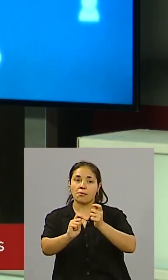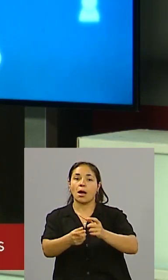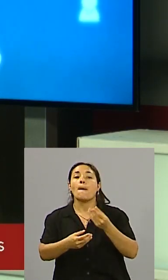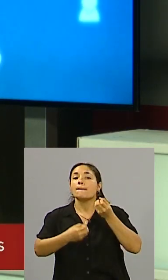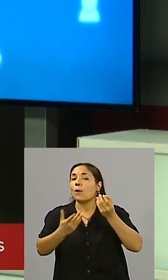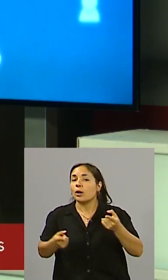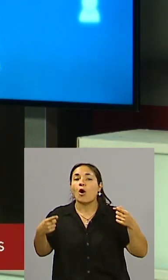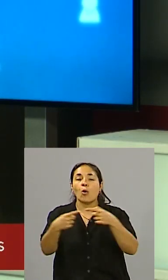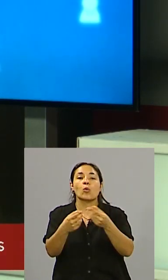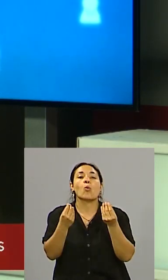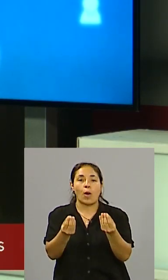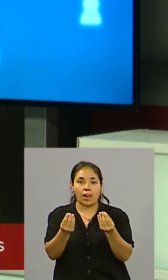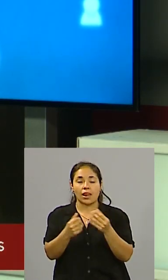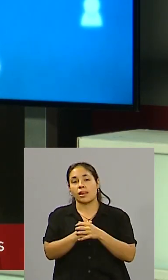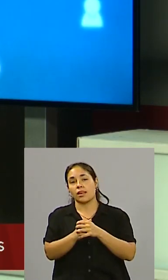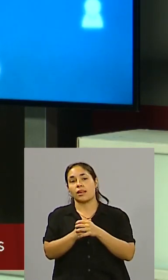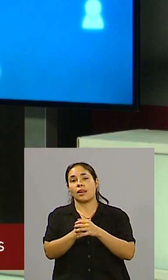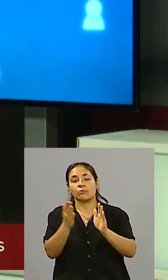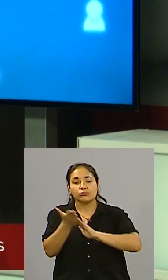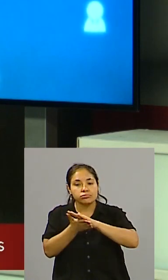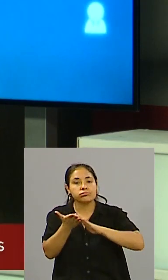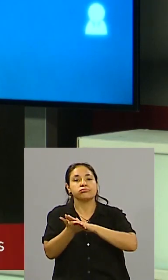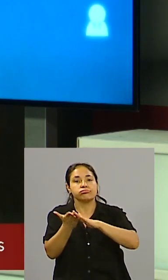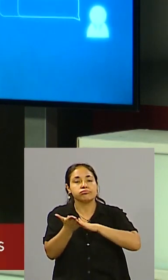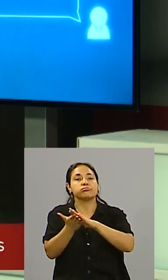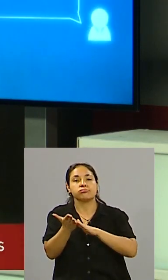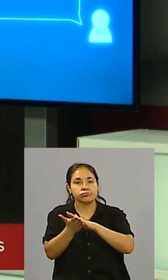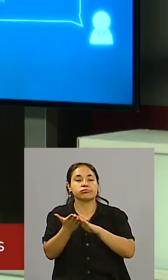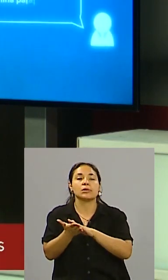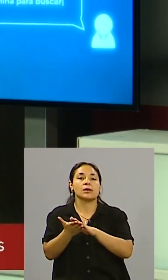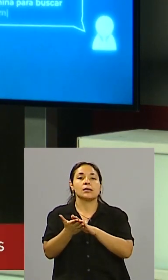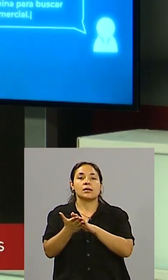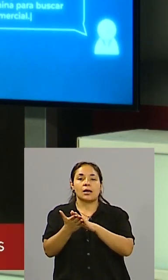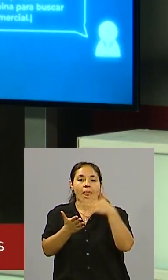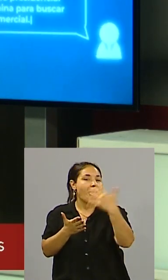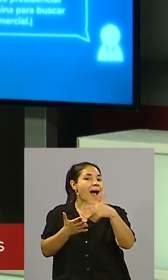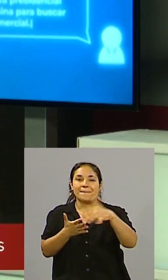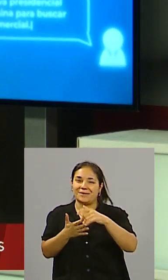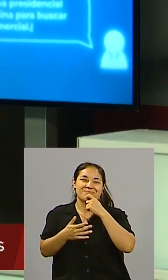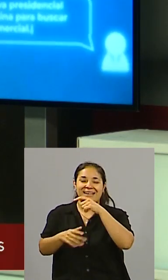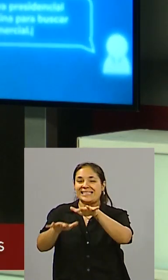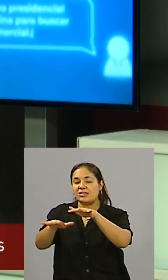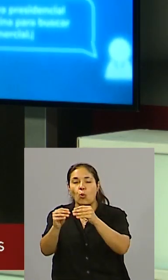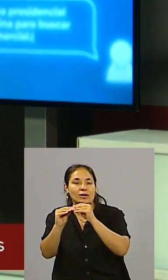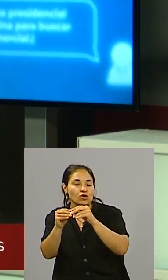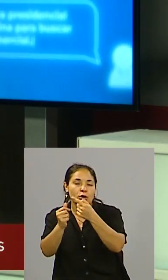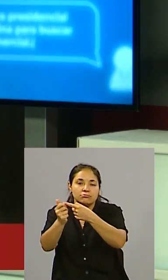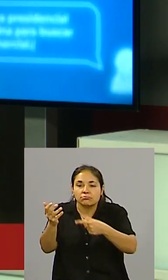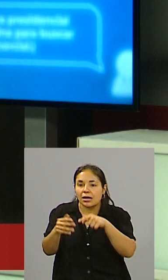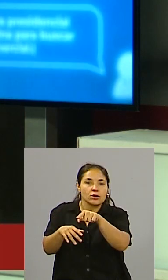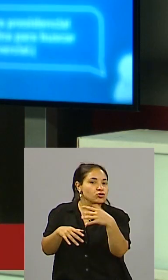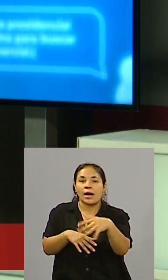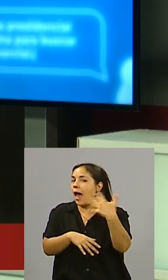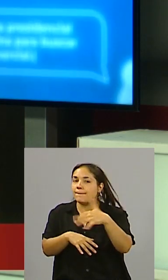vos recién, esto de darle una resolver la situación que se genere de la manera más ágil posible. Hay un camino que ha hecho la justicia